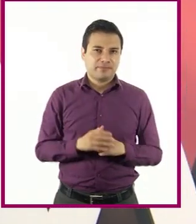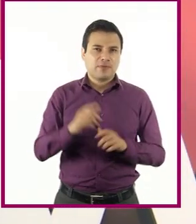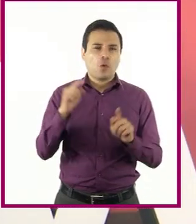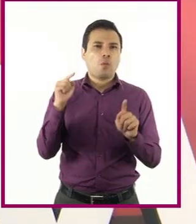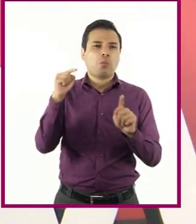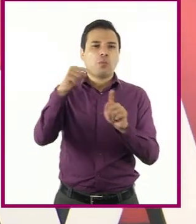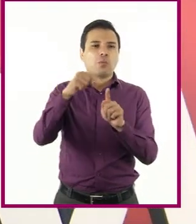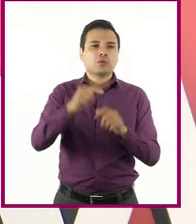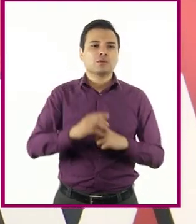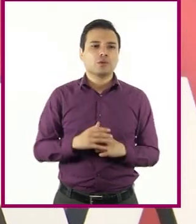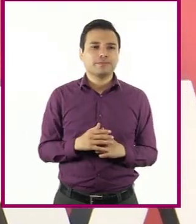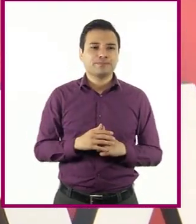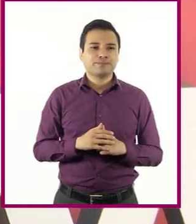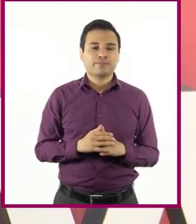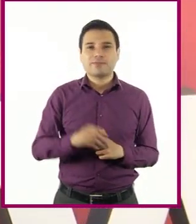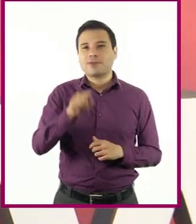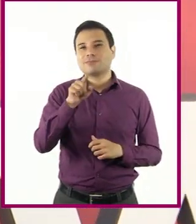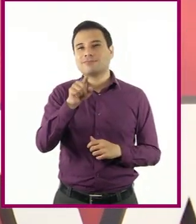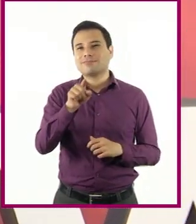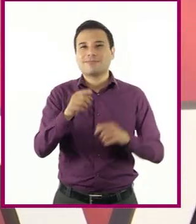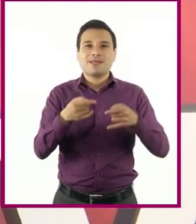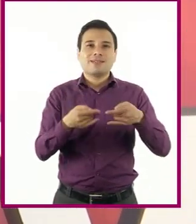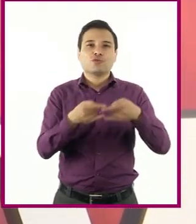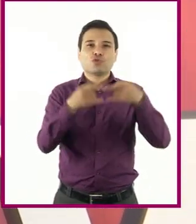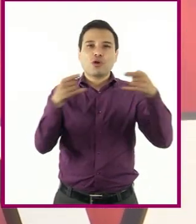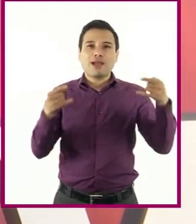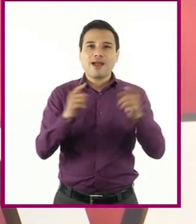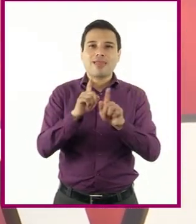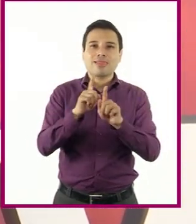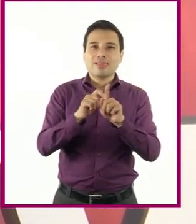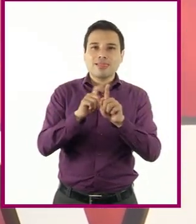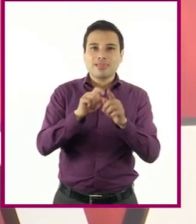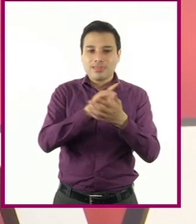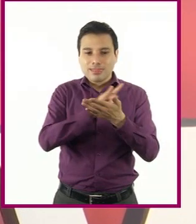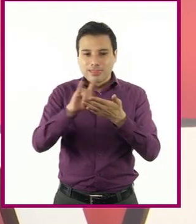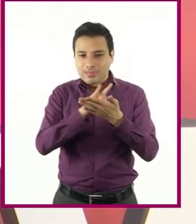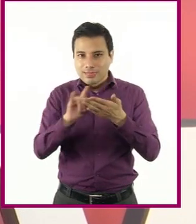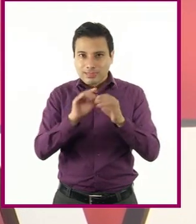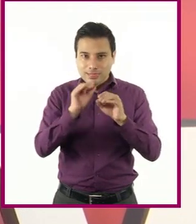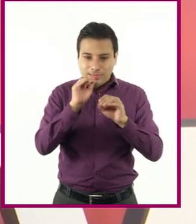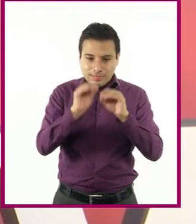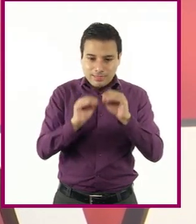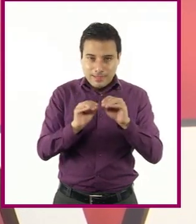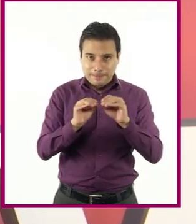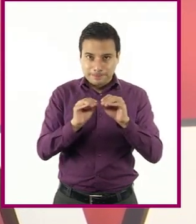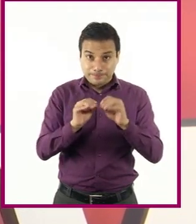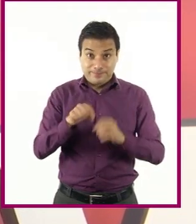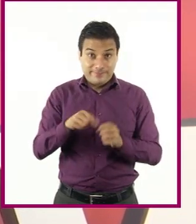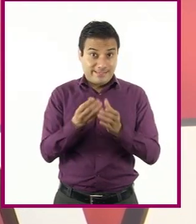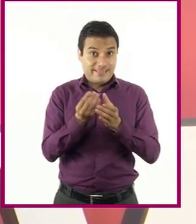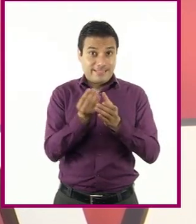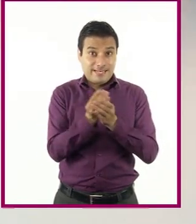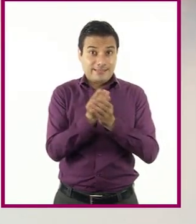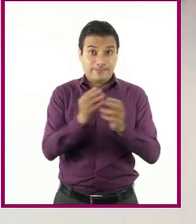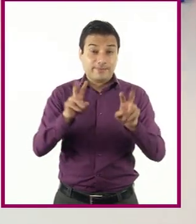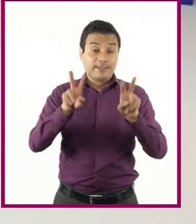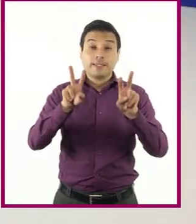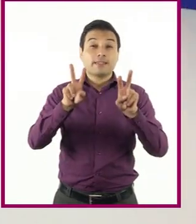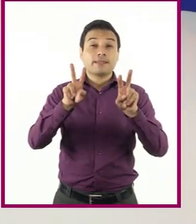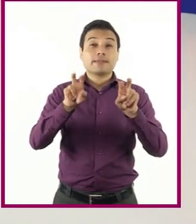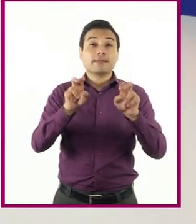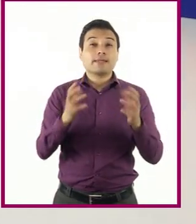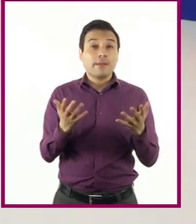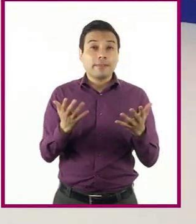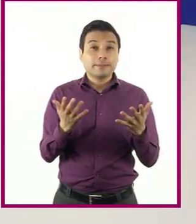versiones finales de historietas. Nuestra sesión se titula Del borrador a la historieta.